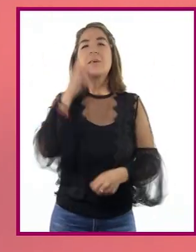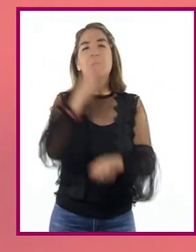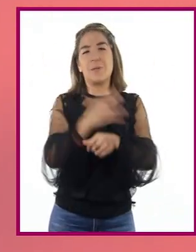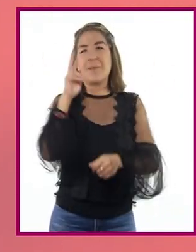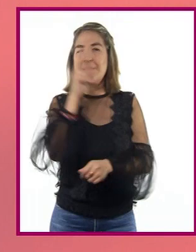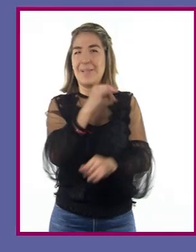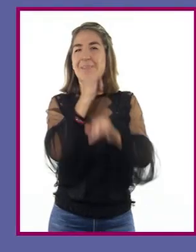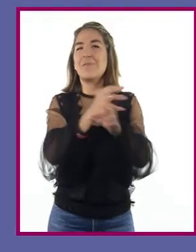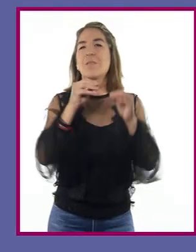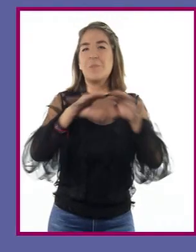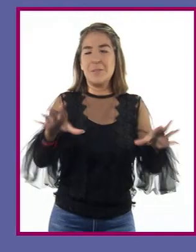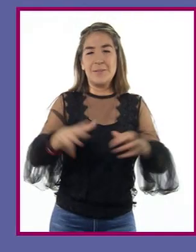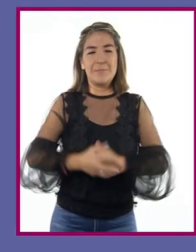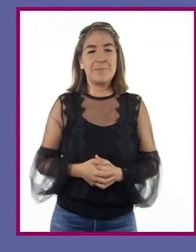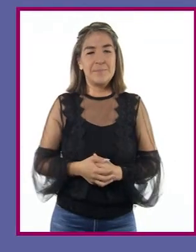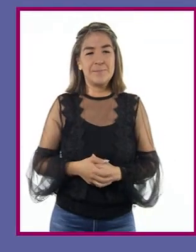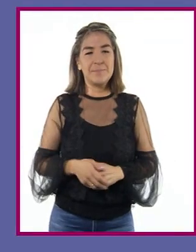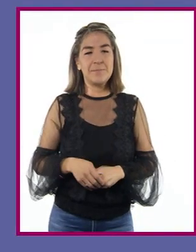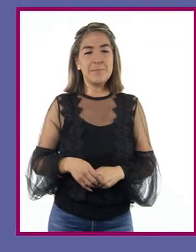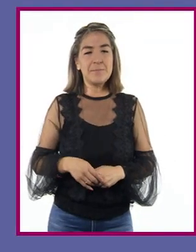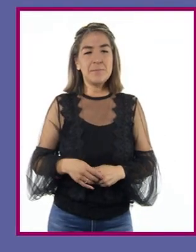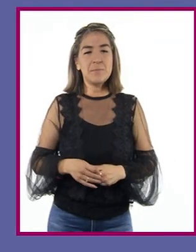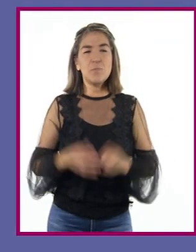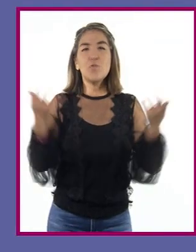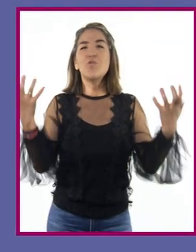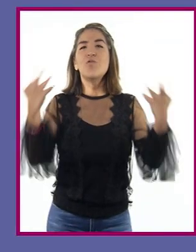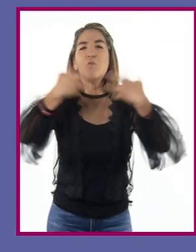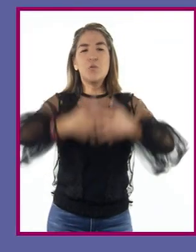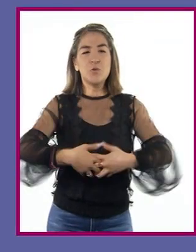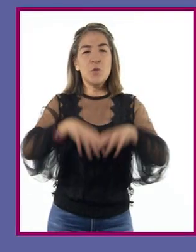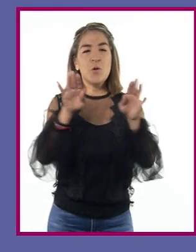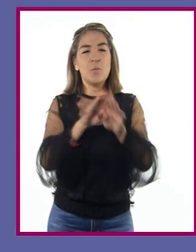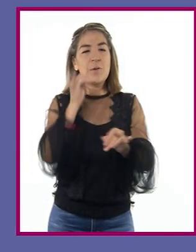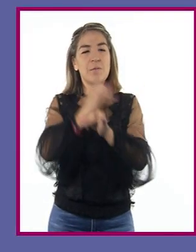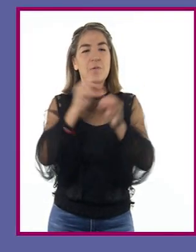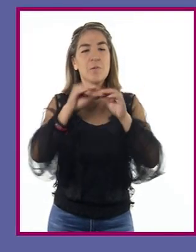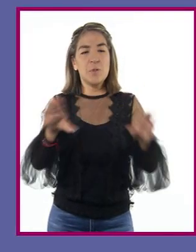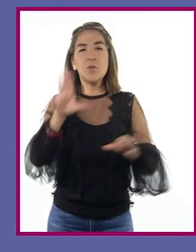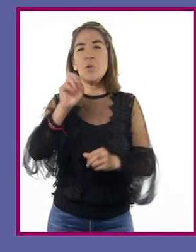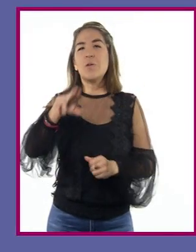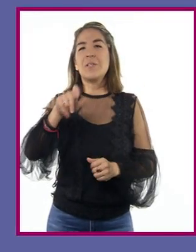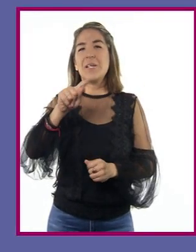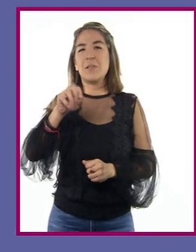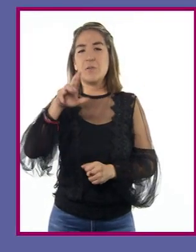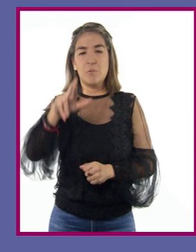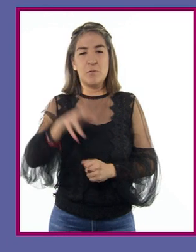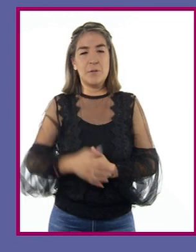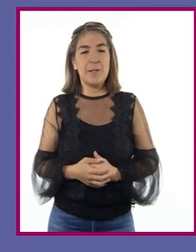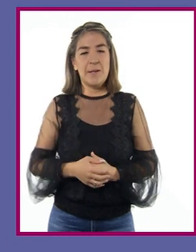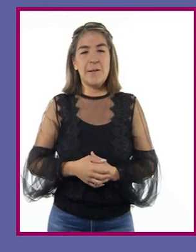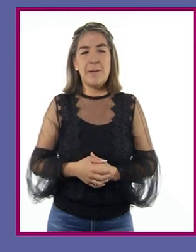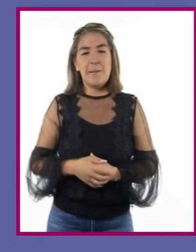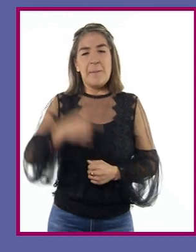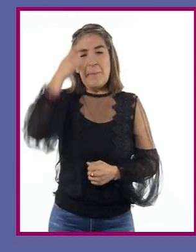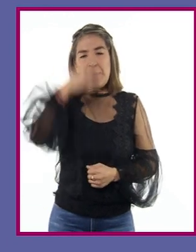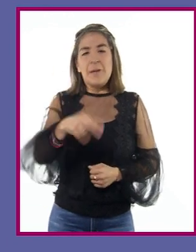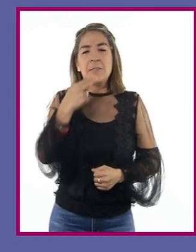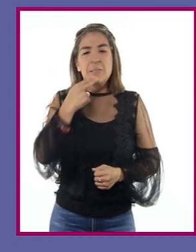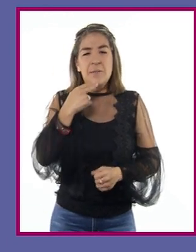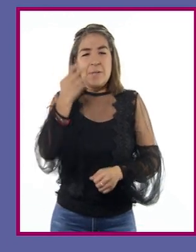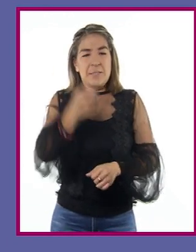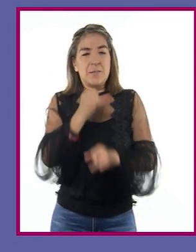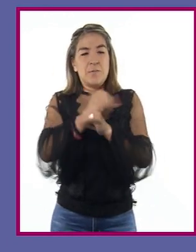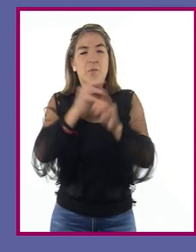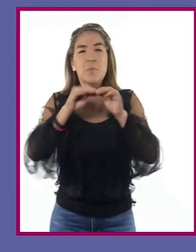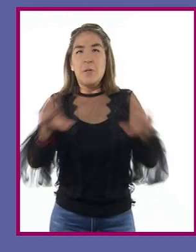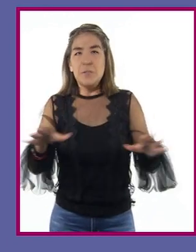siguiente información. Función de los marcadores y conectores discursivos. Los que sirven para organizar la información